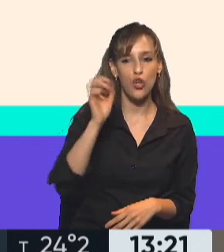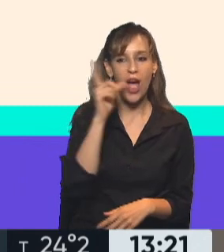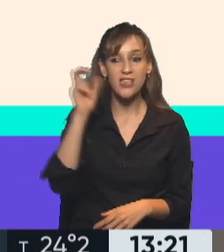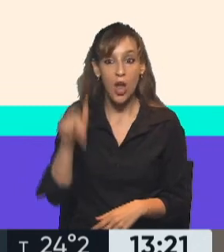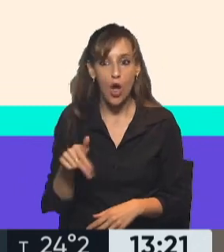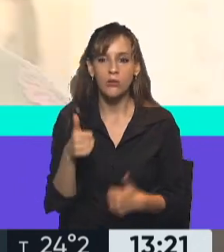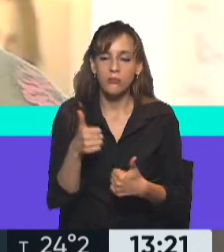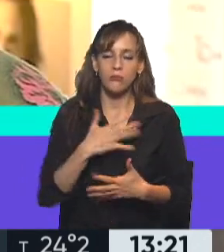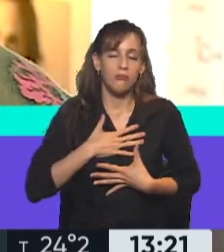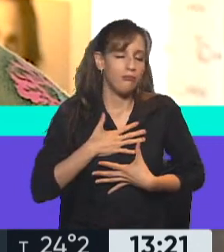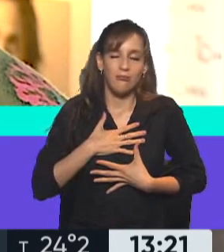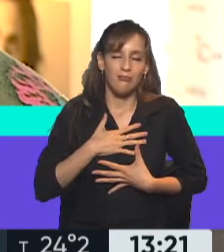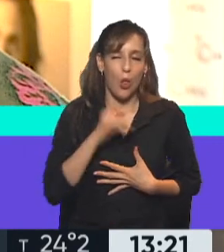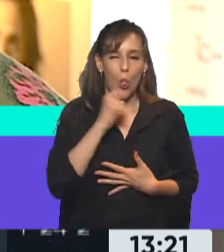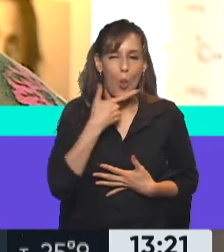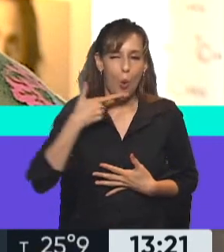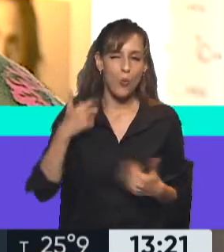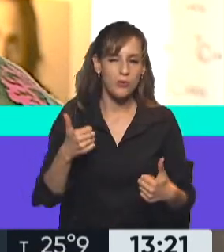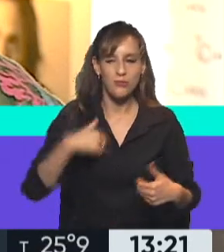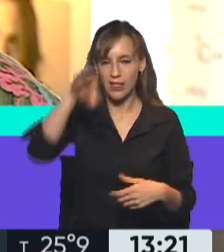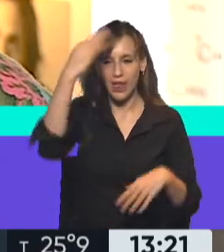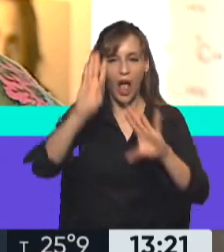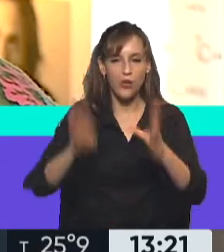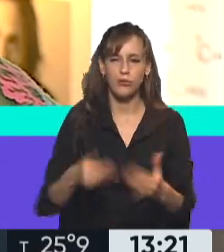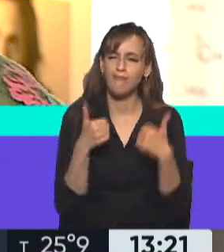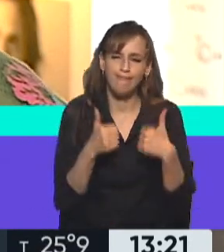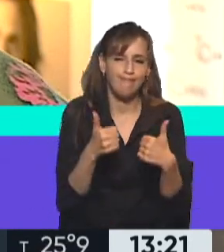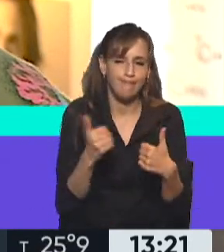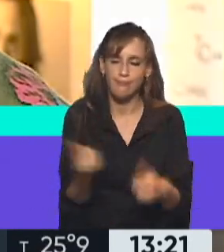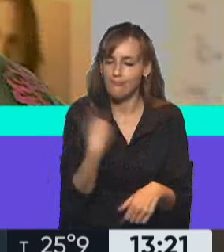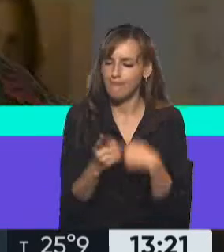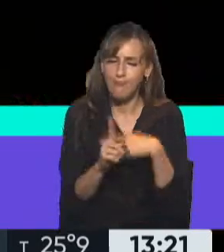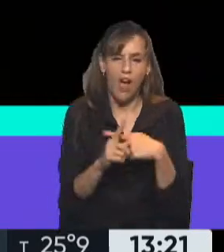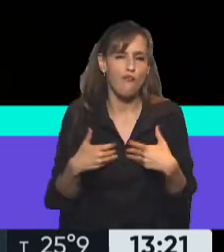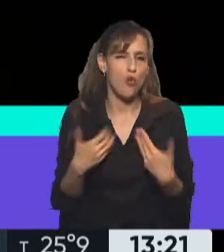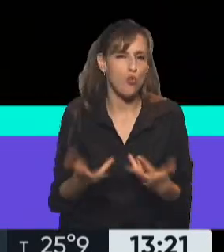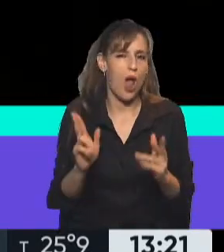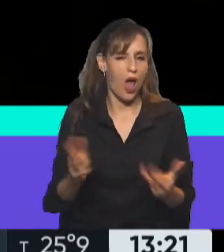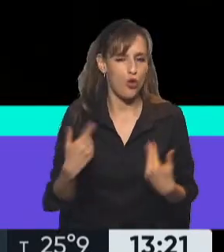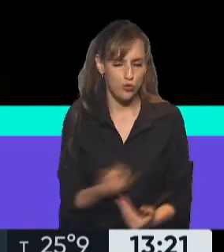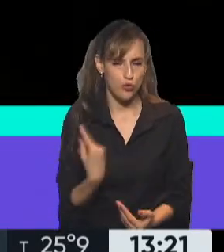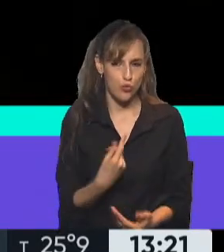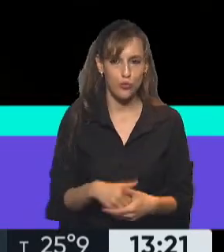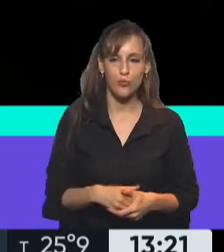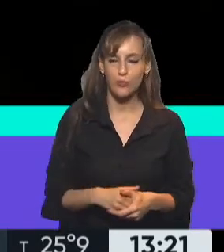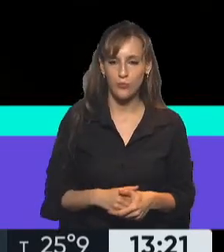sea, es hermoso el teatro y somos como muy, muy afortunados de tener ese lugar y de que nos hayan dado ese lugar.